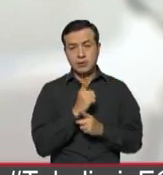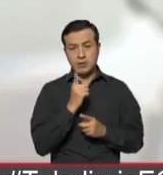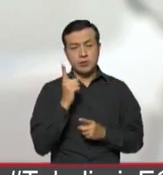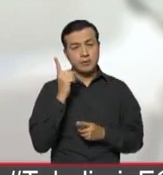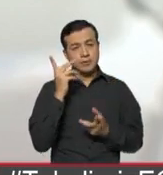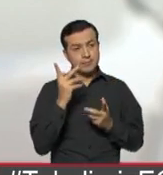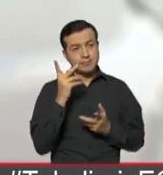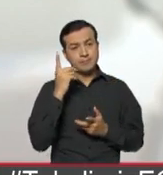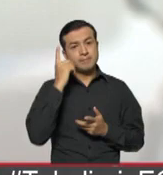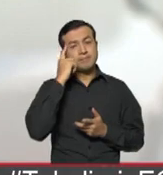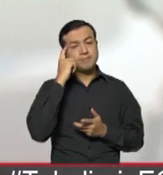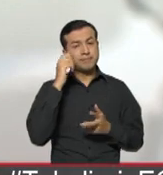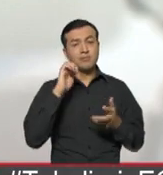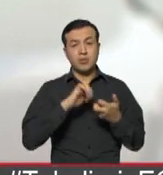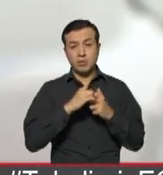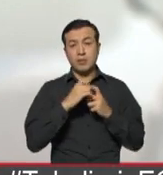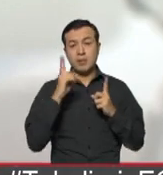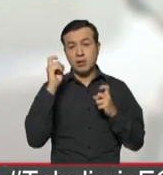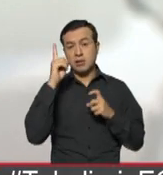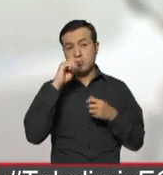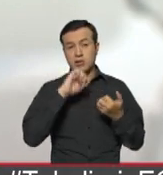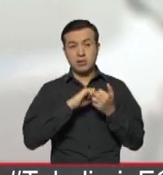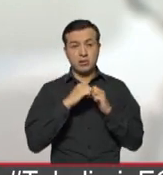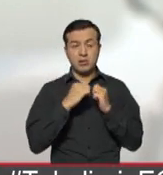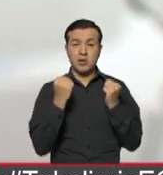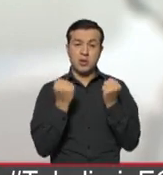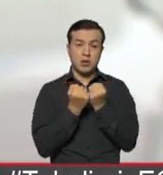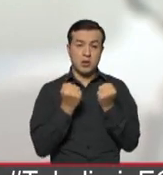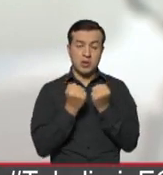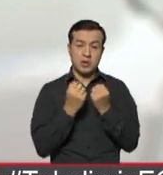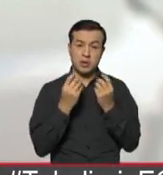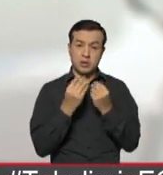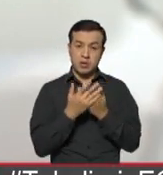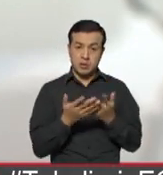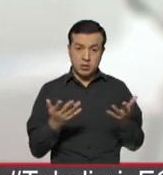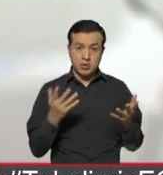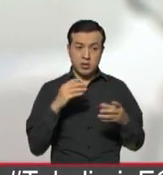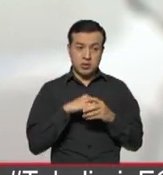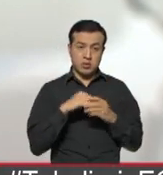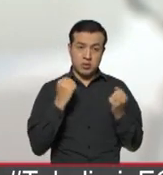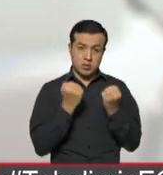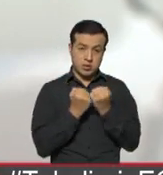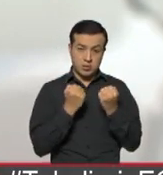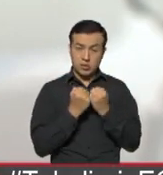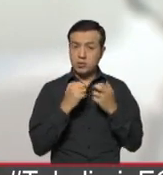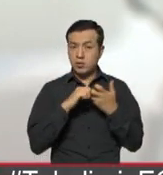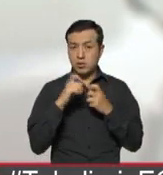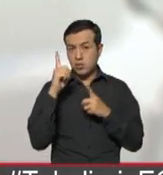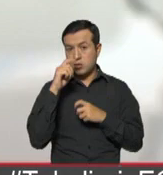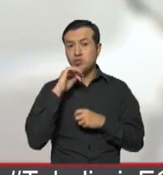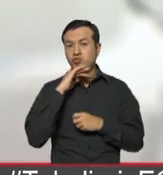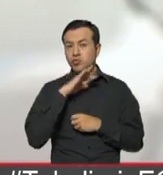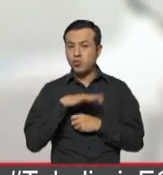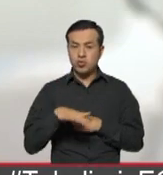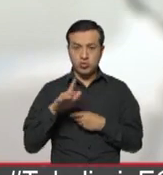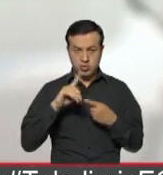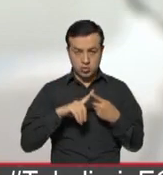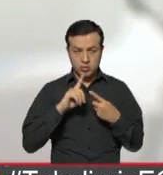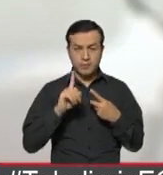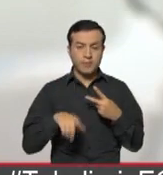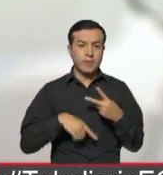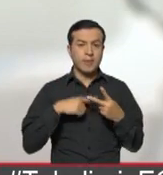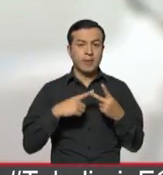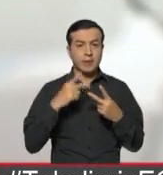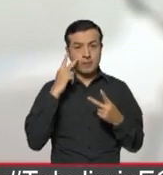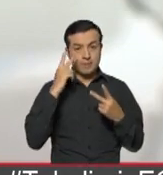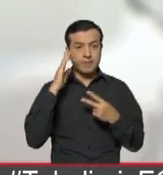quizás parte grande del problema está allí, ¿no? Con hacinamiento vienen los problemas de salubridad y evidentemente van